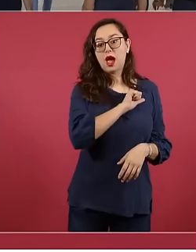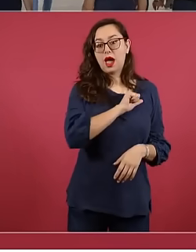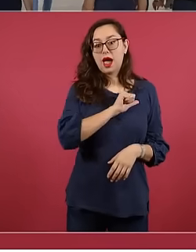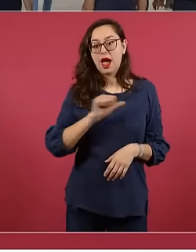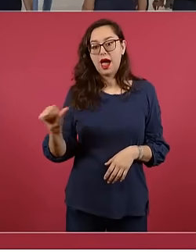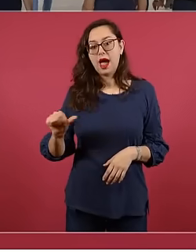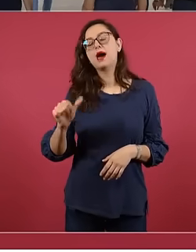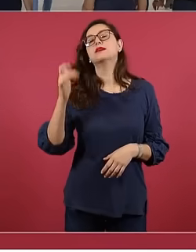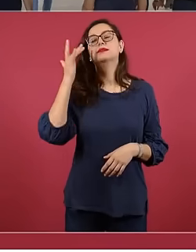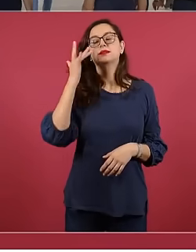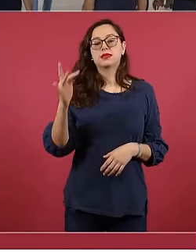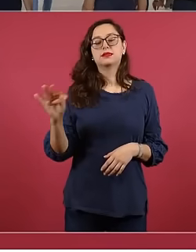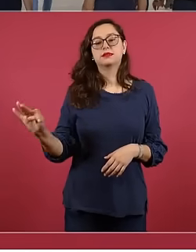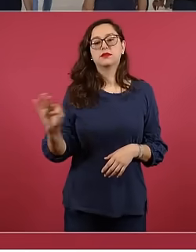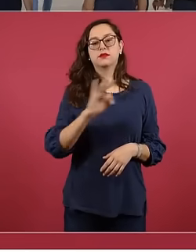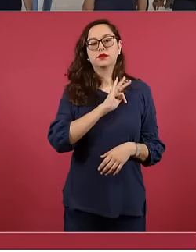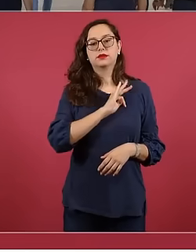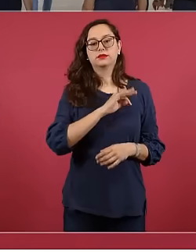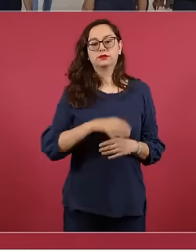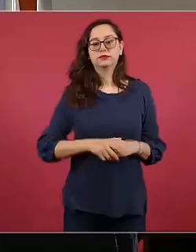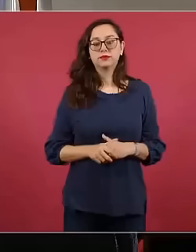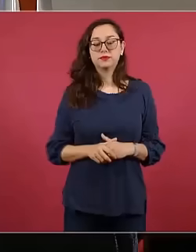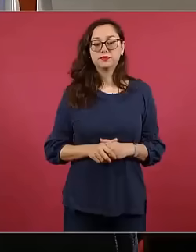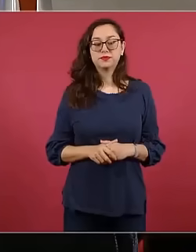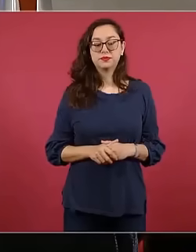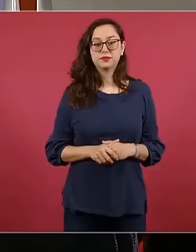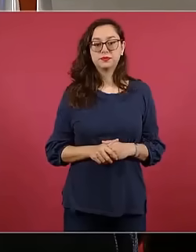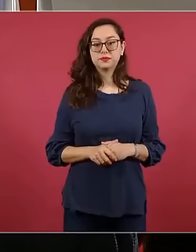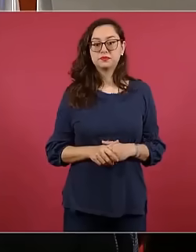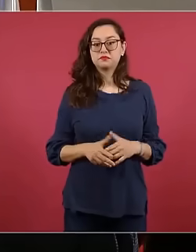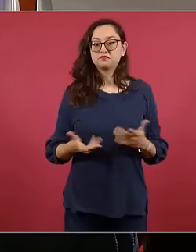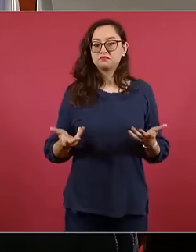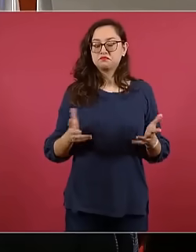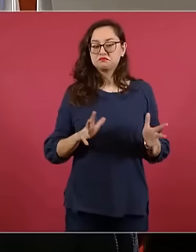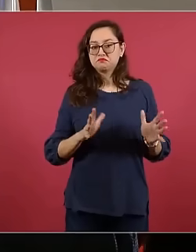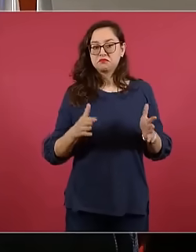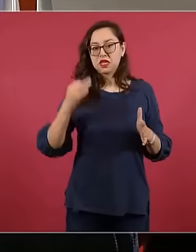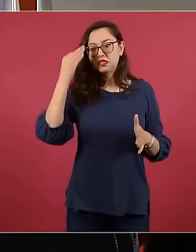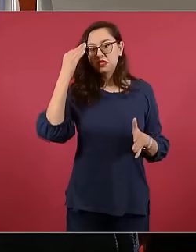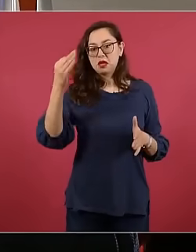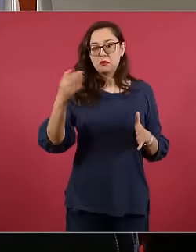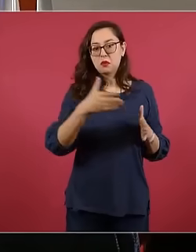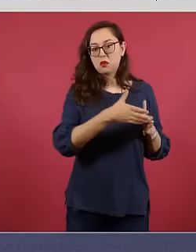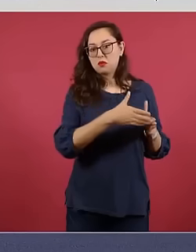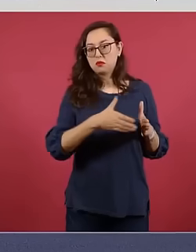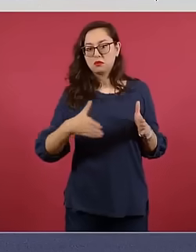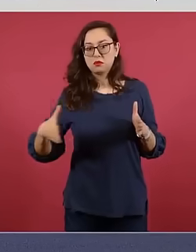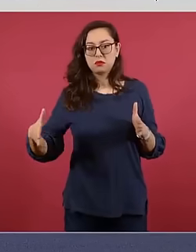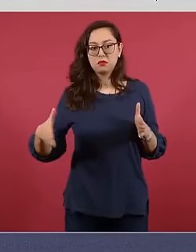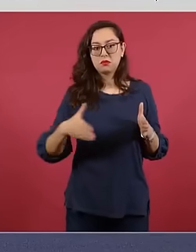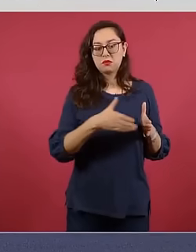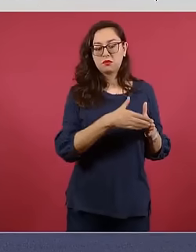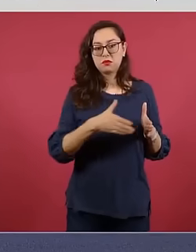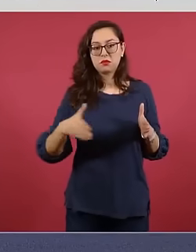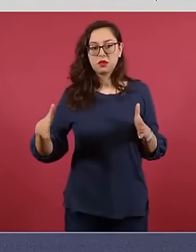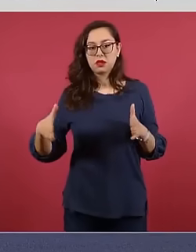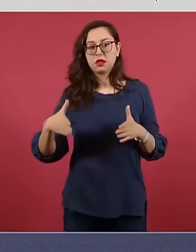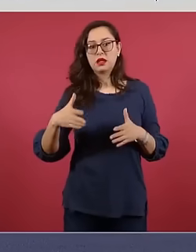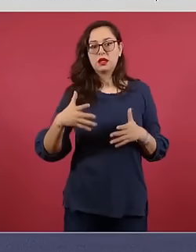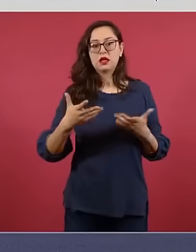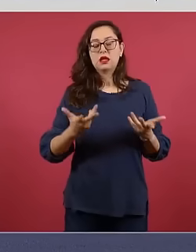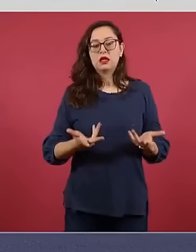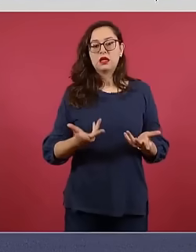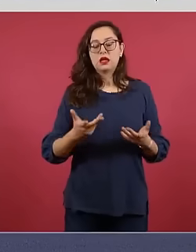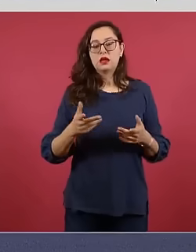donde abordan los que vienen a Santa Fe. El tiempo de intervalo es de 15 minutos en la llegada de